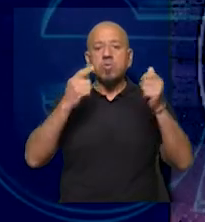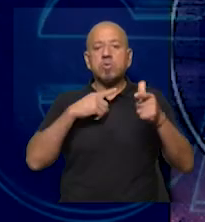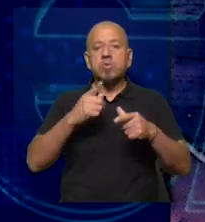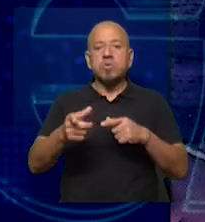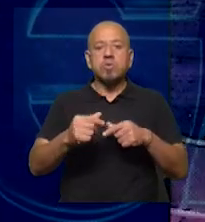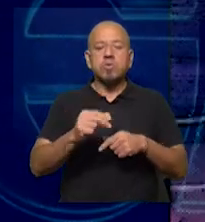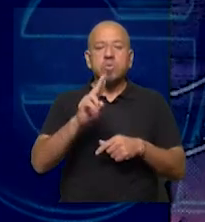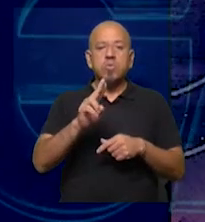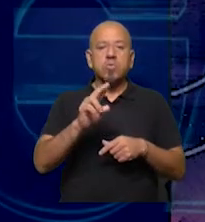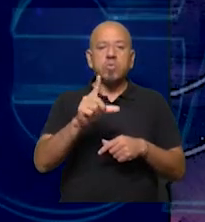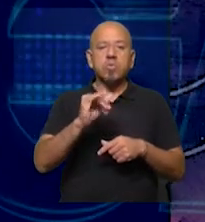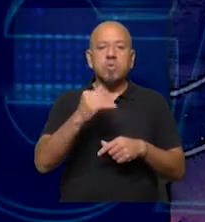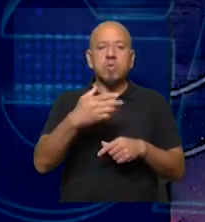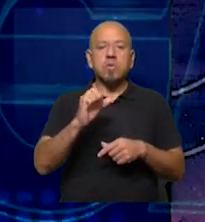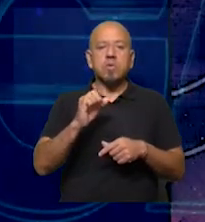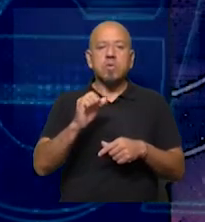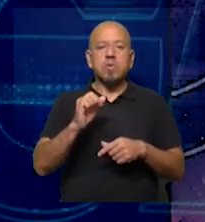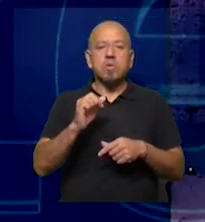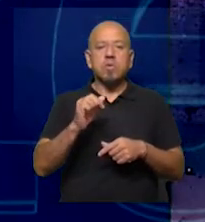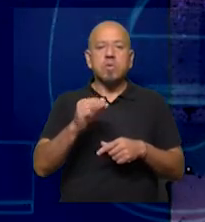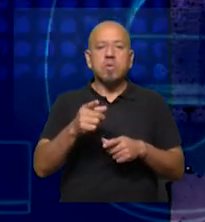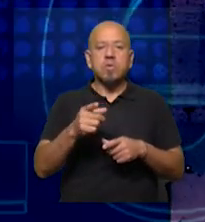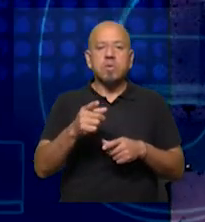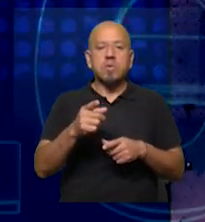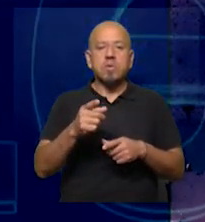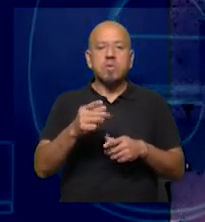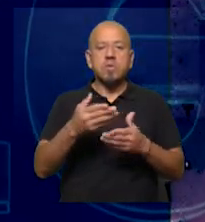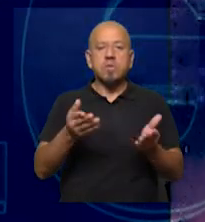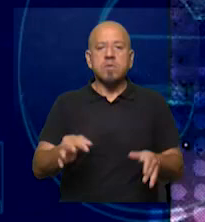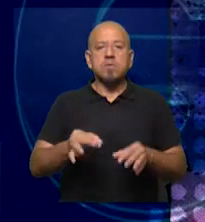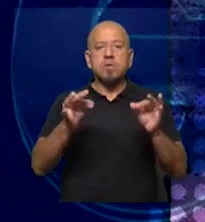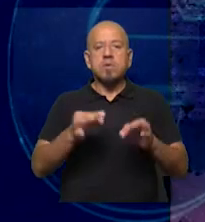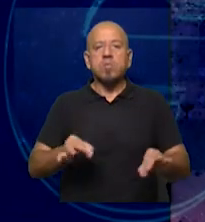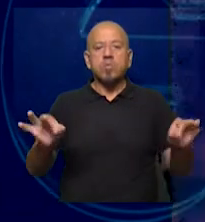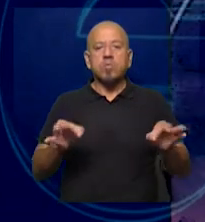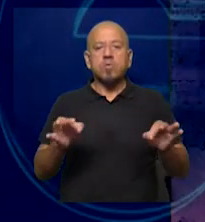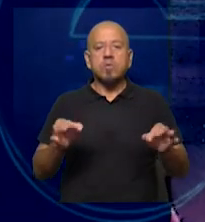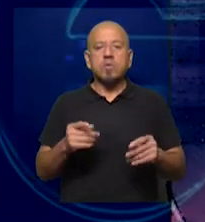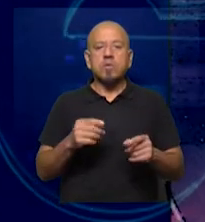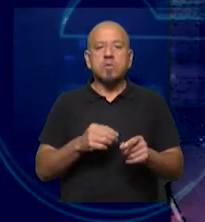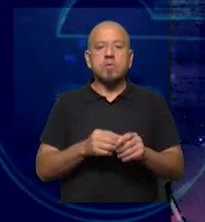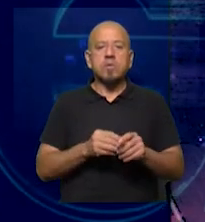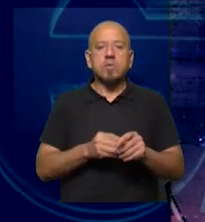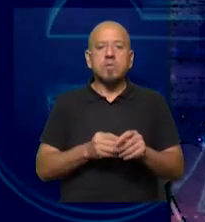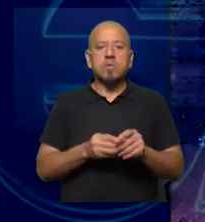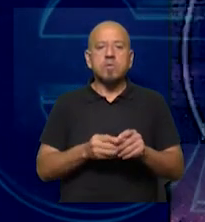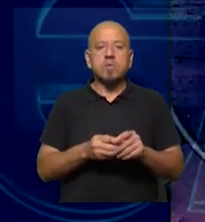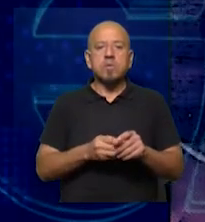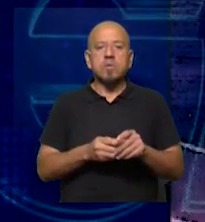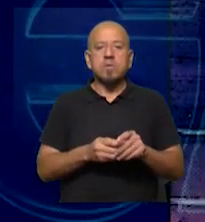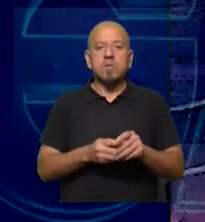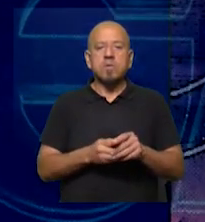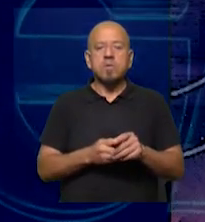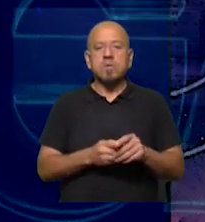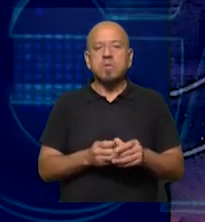Fernando Ulivi, que es la parte de música, ¿no? Y bueno, todos se